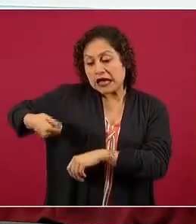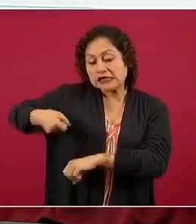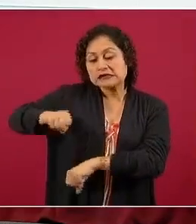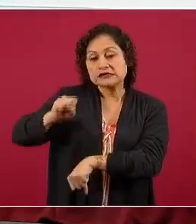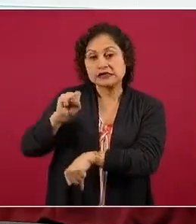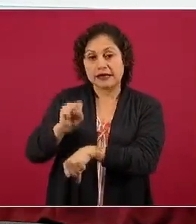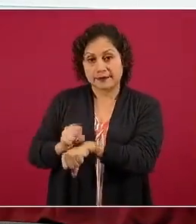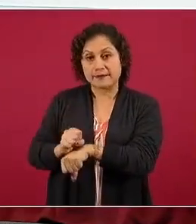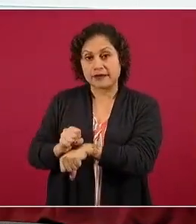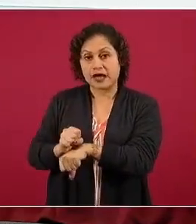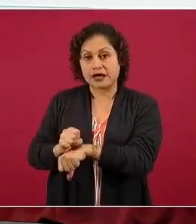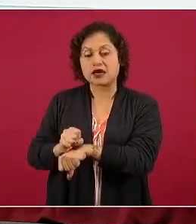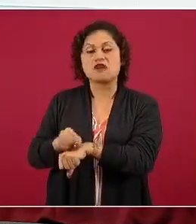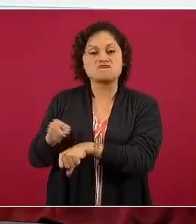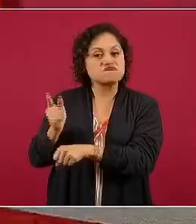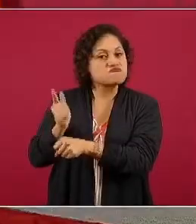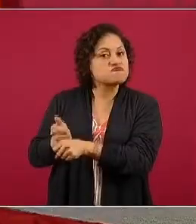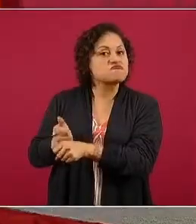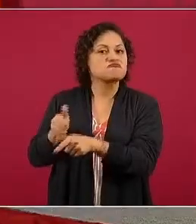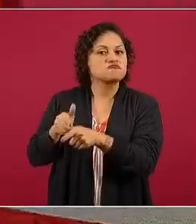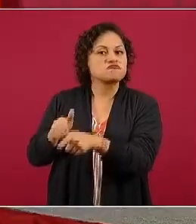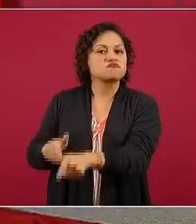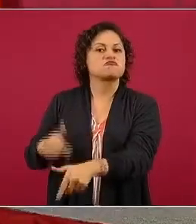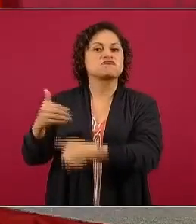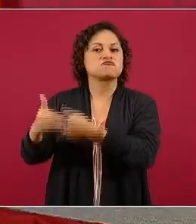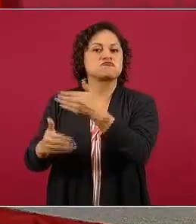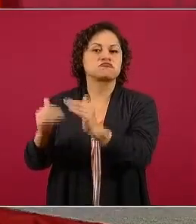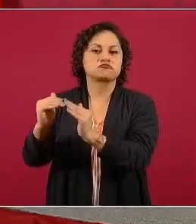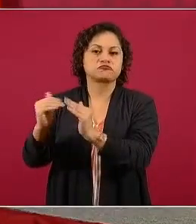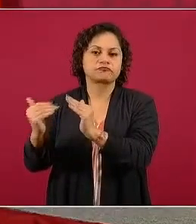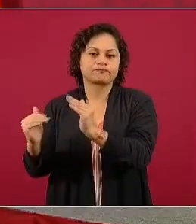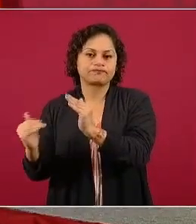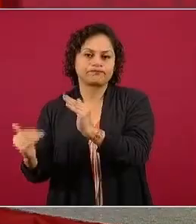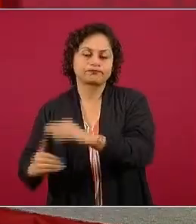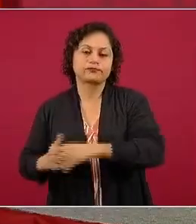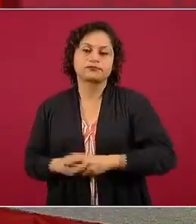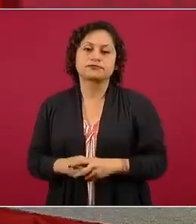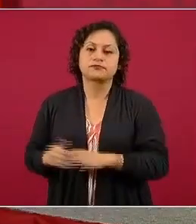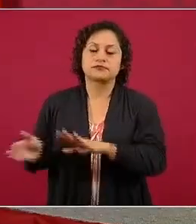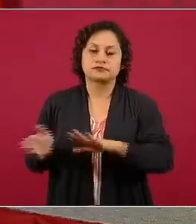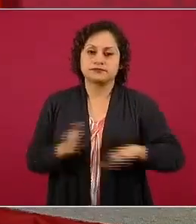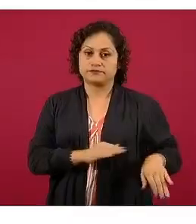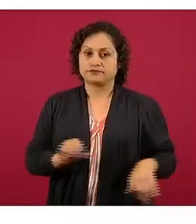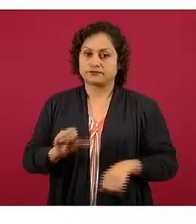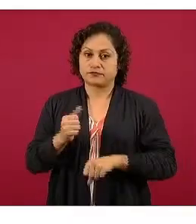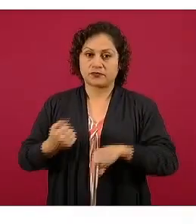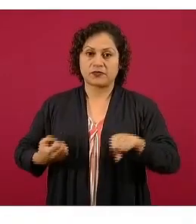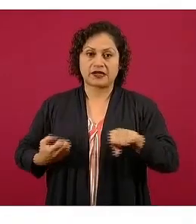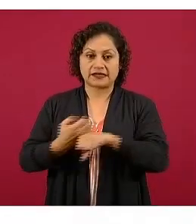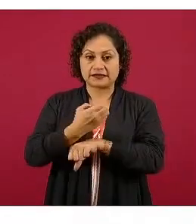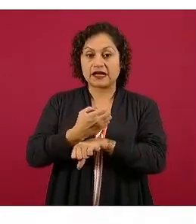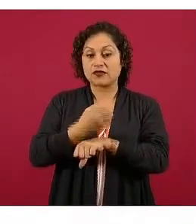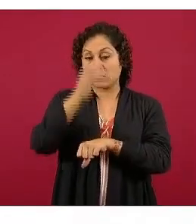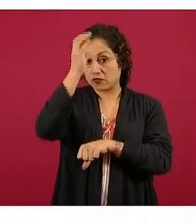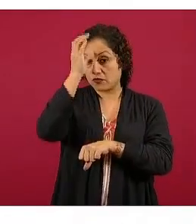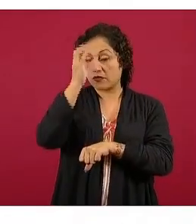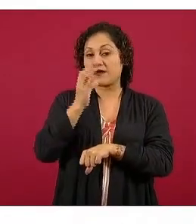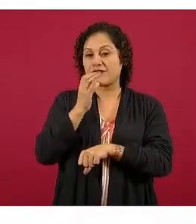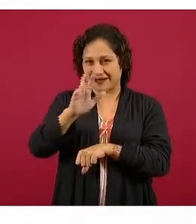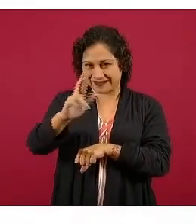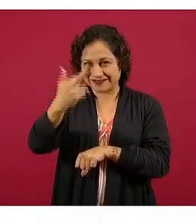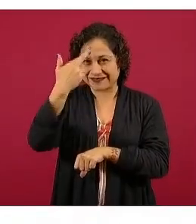una disminución del 8%. La siguiente. Coahuila, como recordarán, tuvimos este